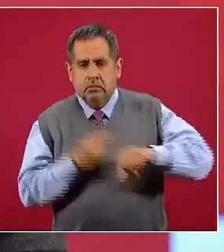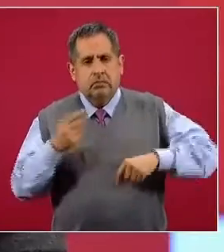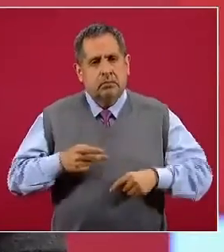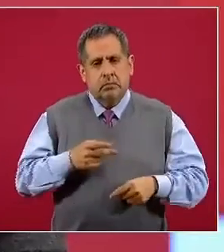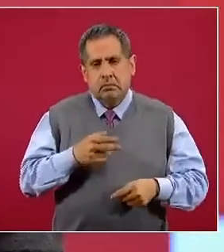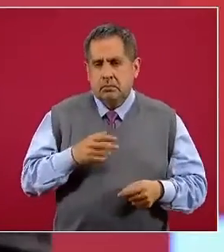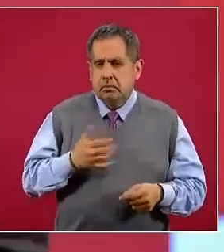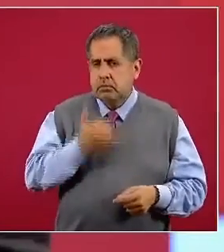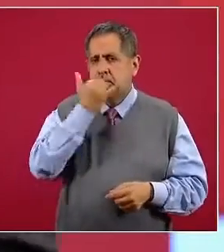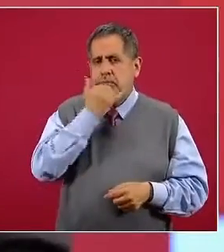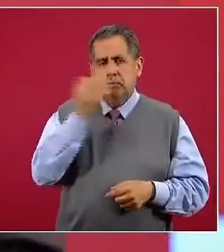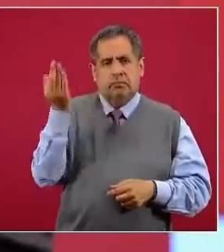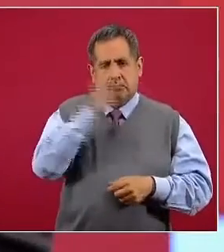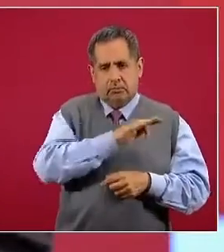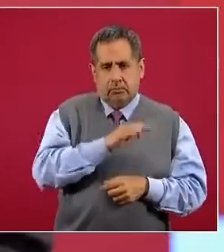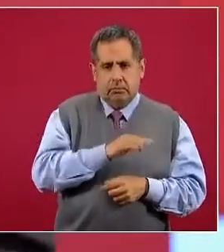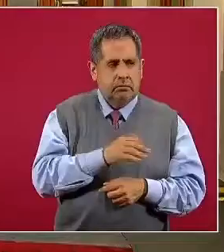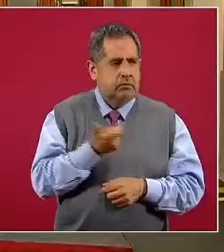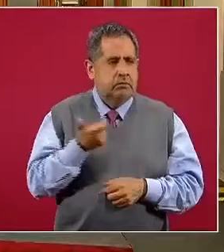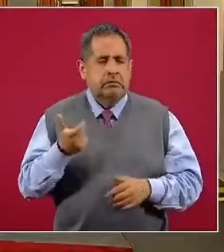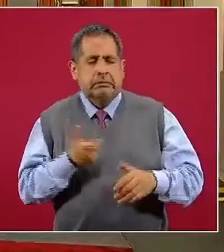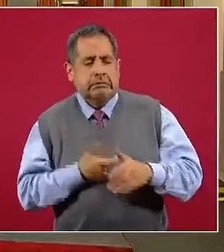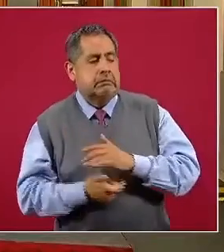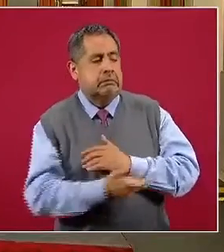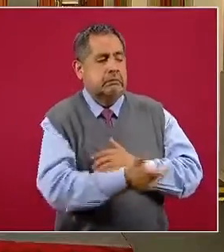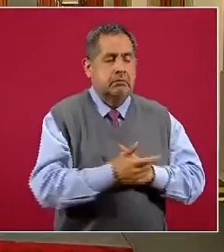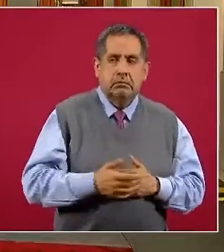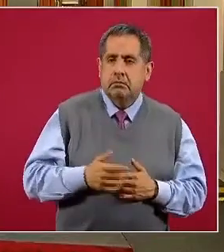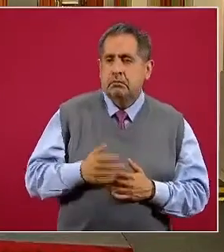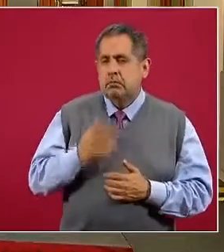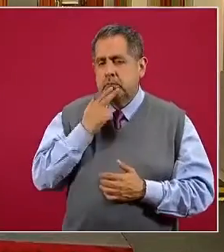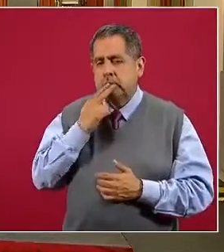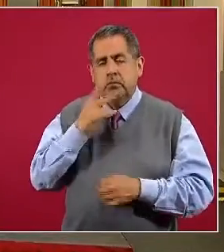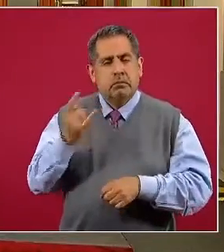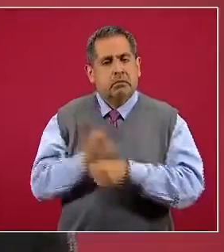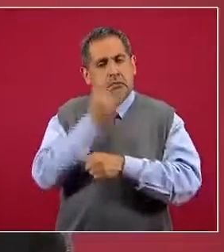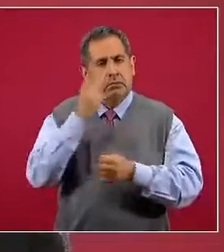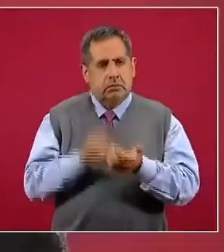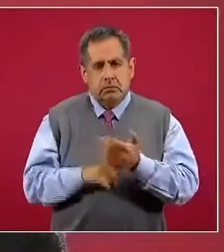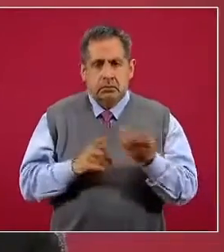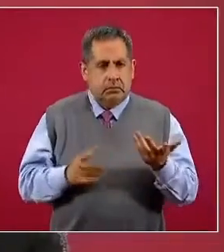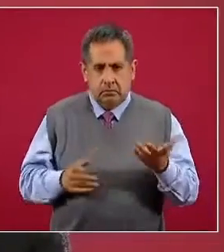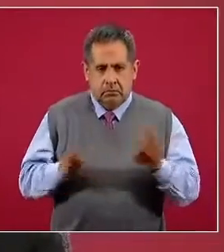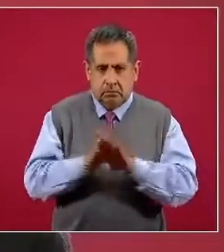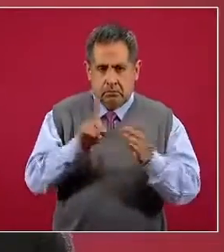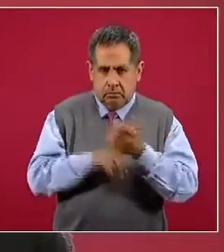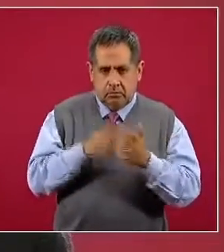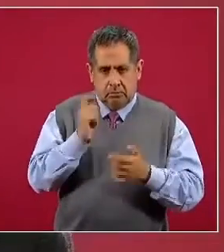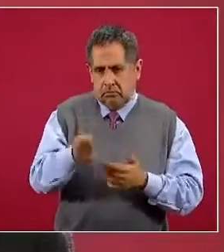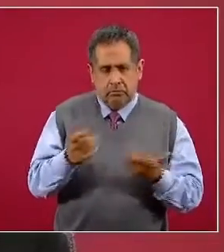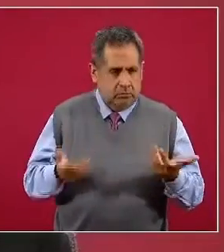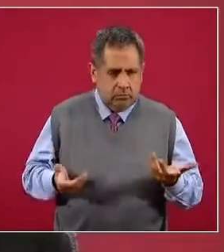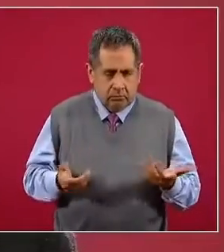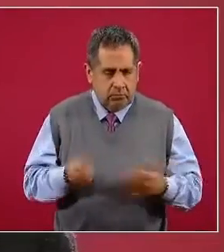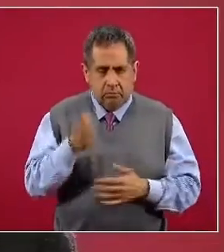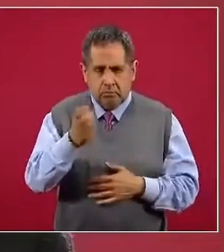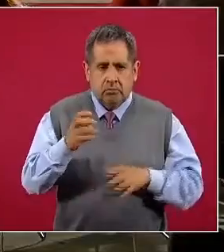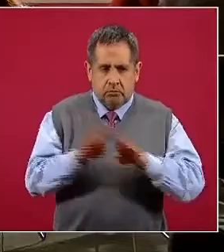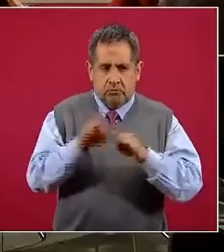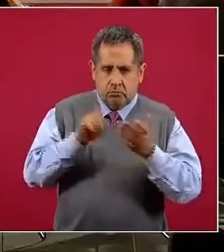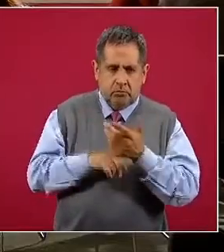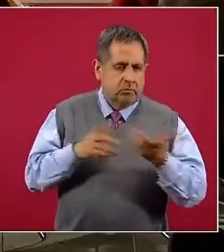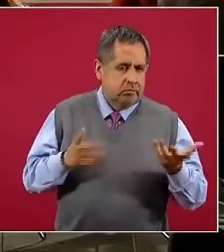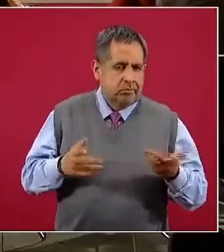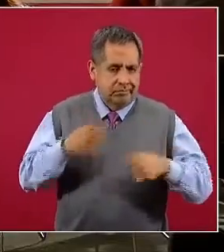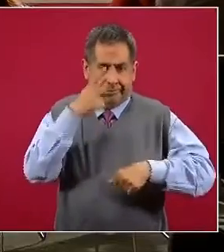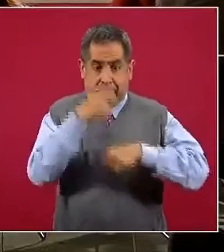para hacer desvíos o para hacer un uso inapropiado de los recursos, particularmente cuando se trata de un